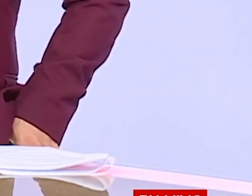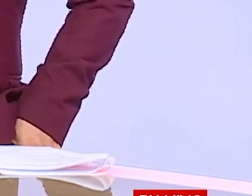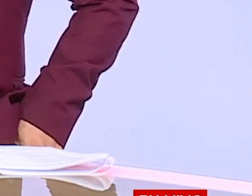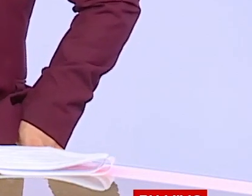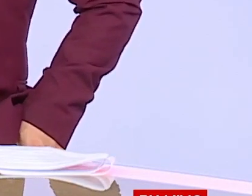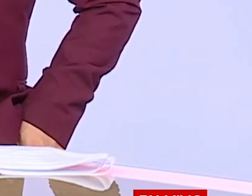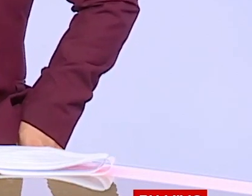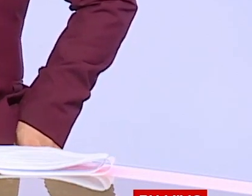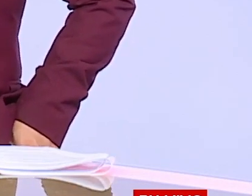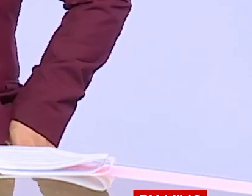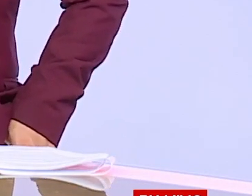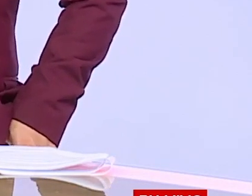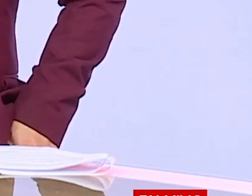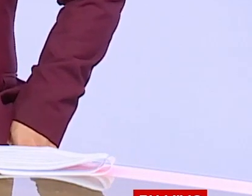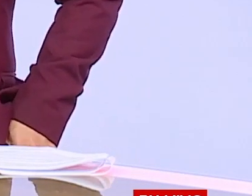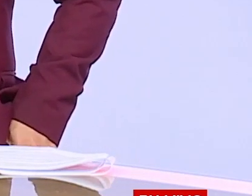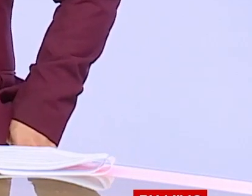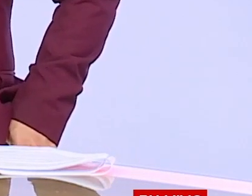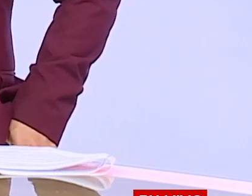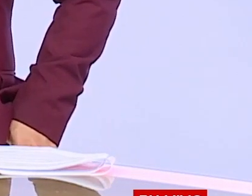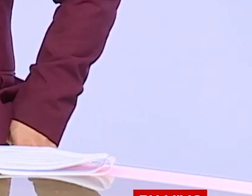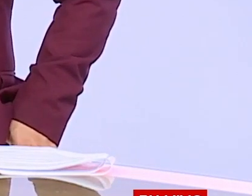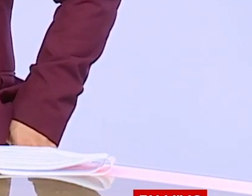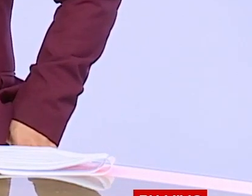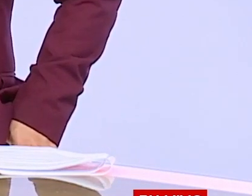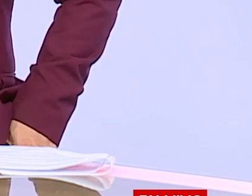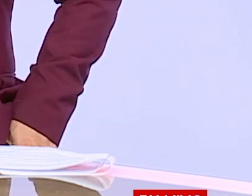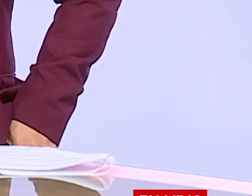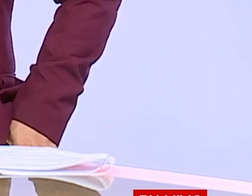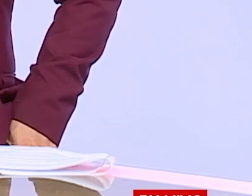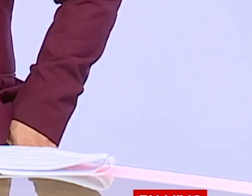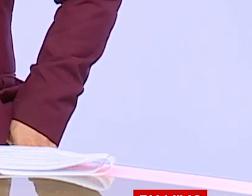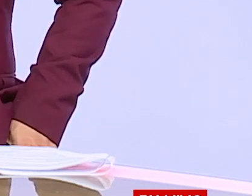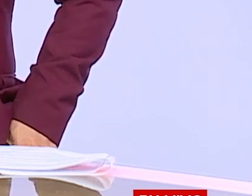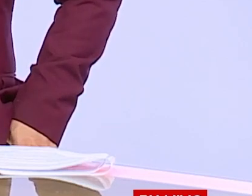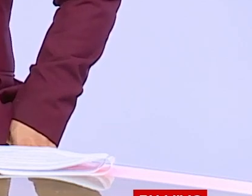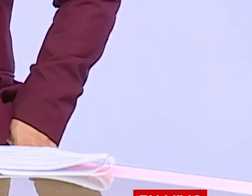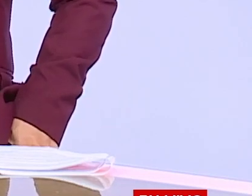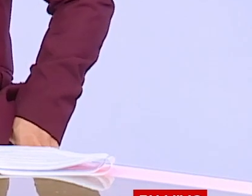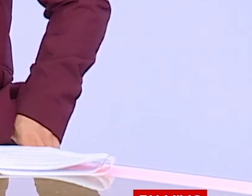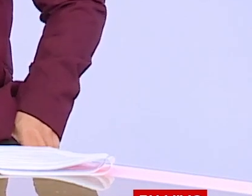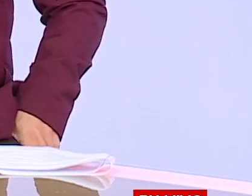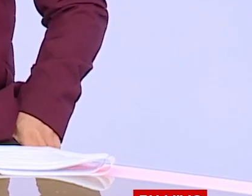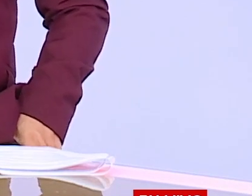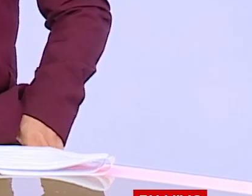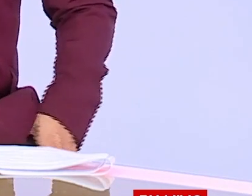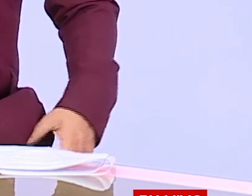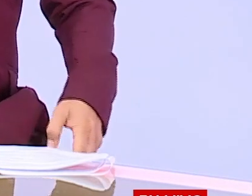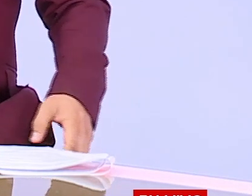postulado. Pero al y declina final, minutos antes de la elección. No pareciera sé. Ser que hay un pacto, un acuerdo. Es para una que no